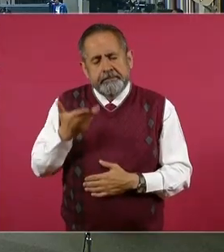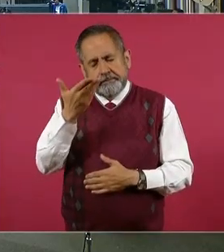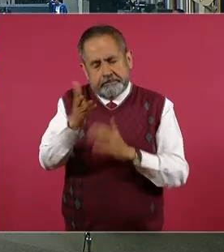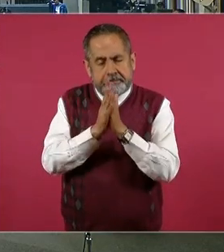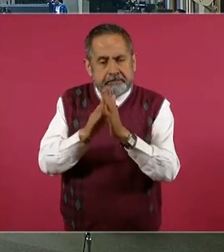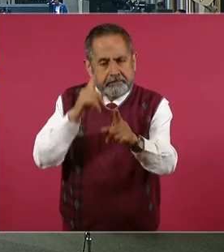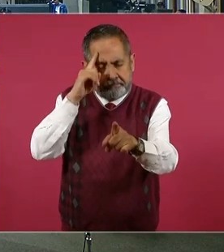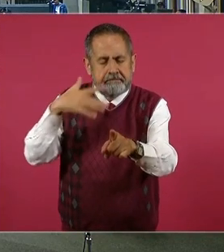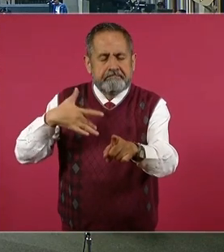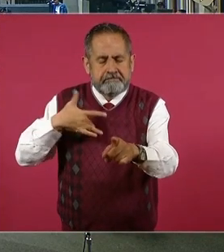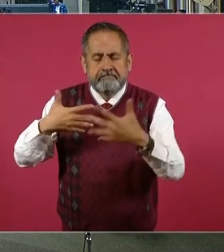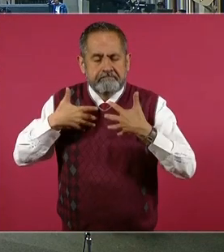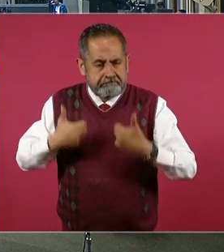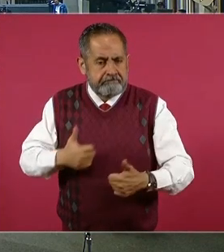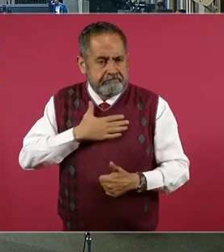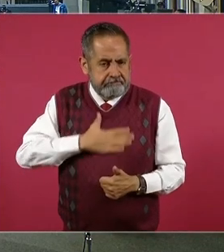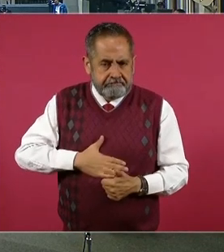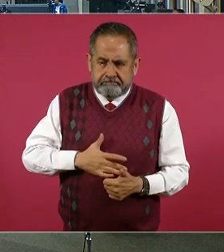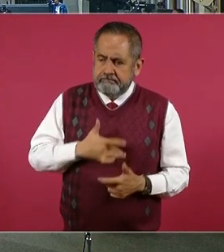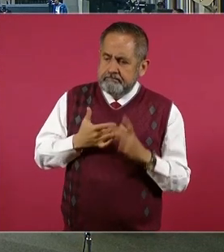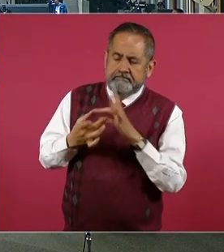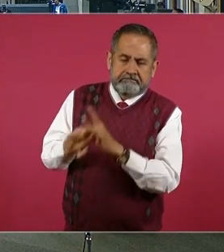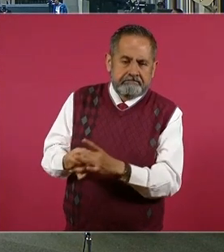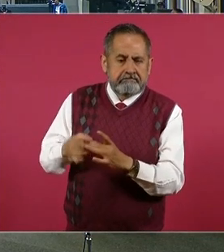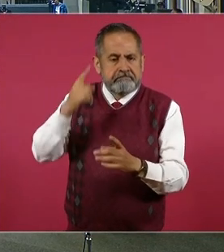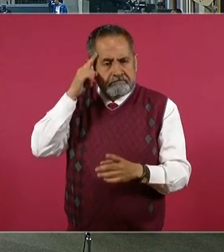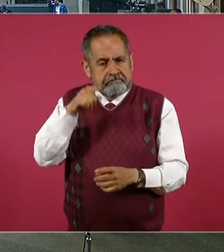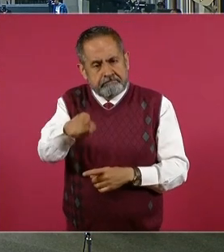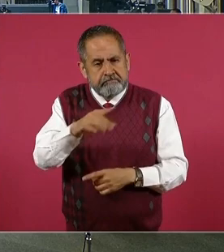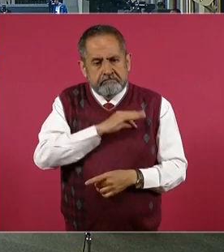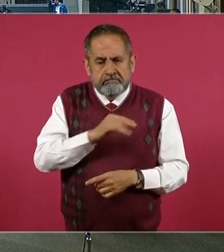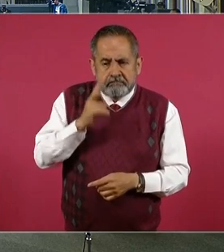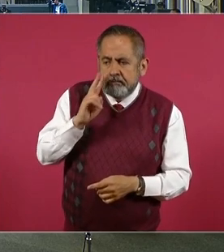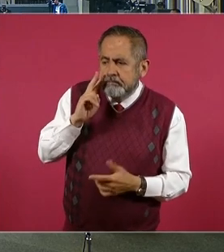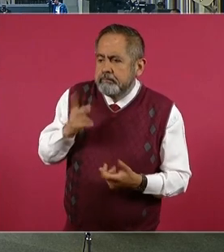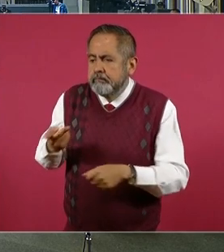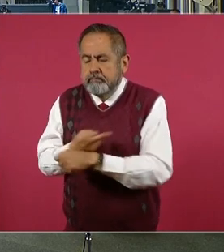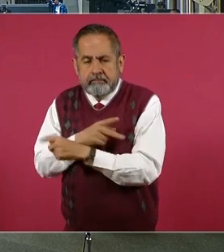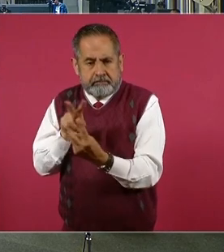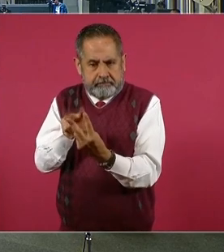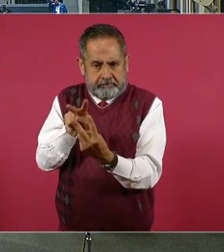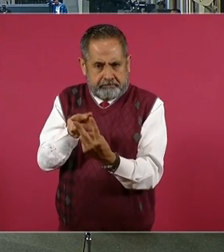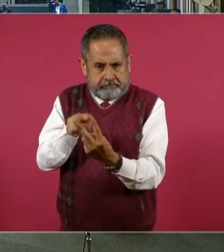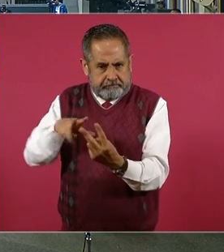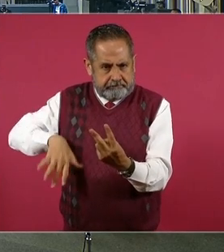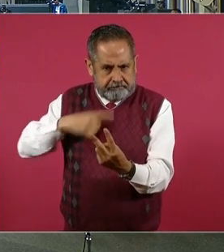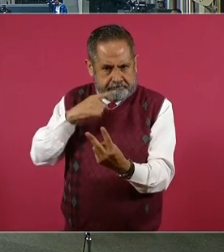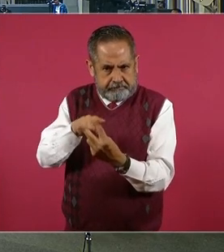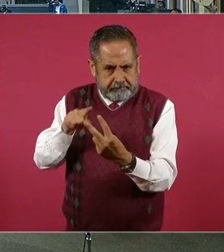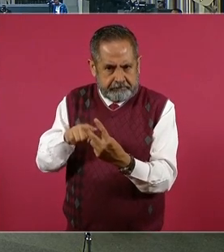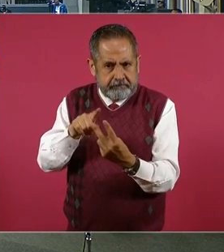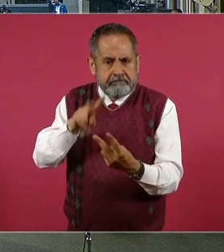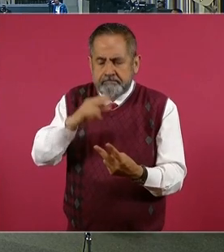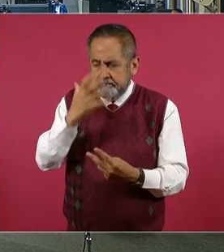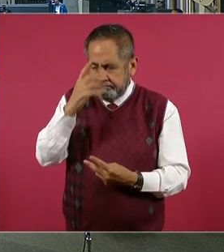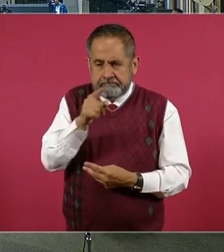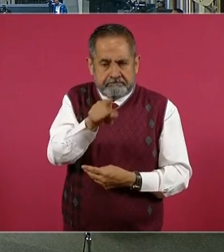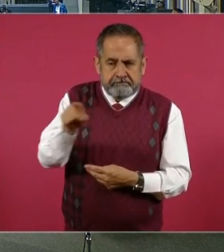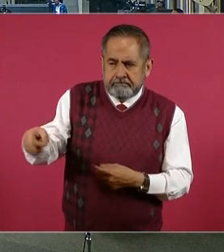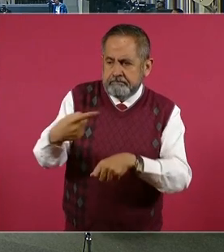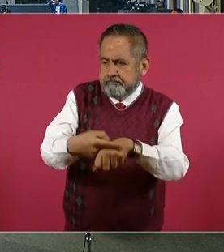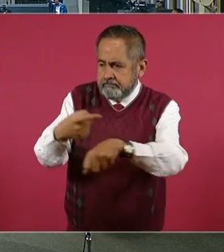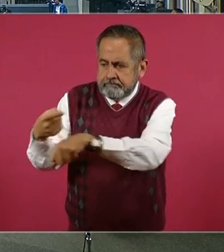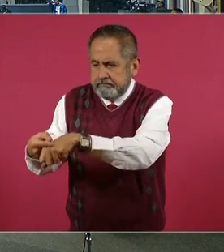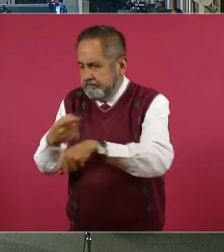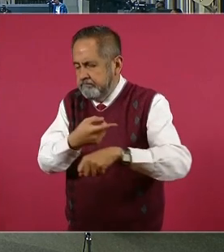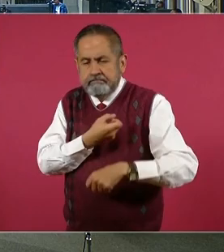a su profundo sentido de justicia y humanismo para que intervenga en estos dos casos emblemáticos que han causado serios daños a la salud y economía